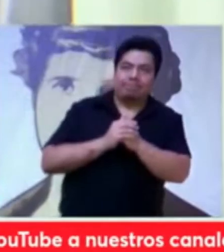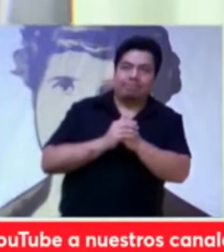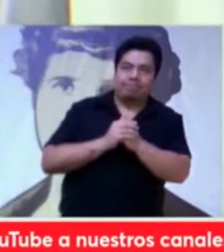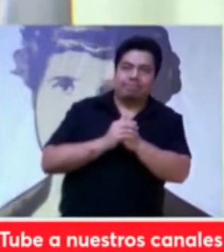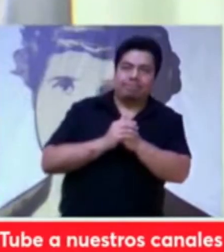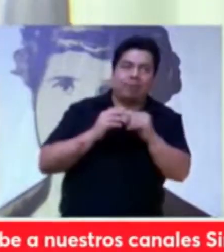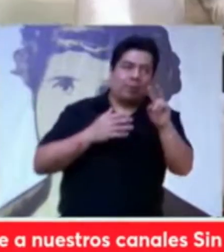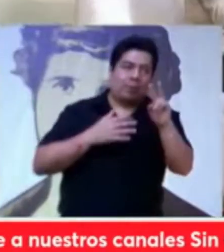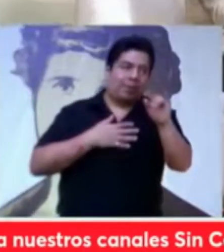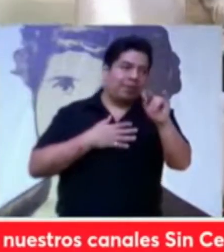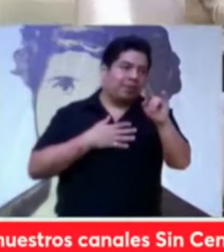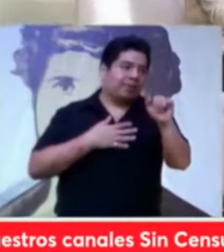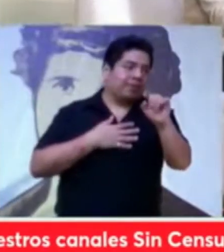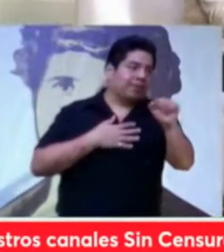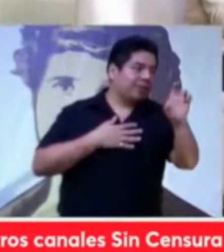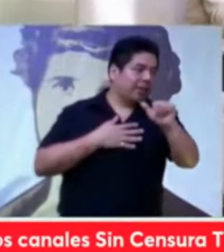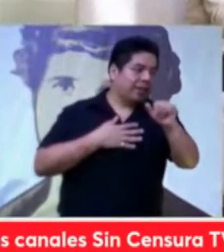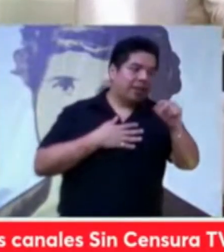Vicente